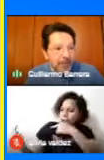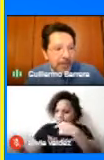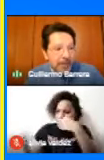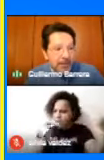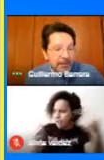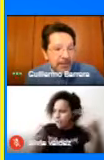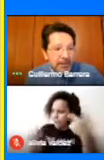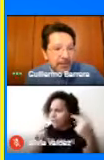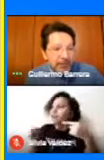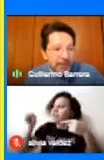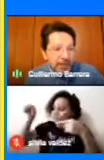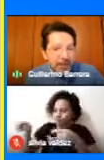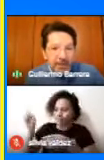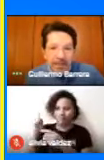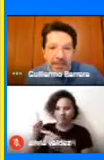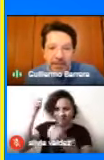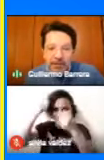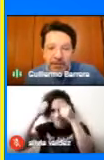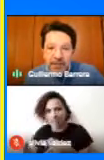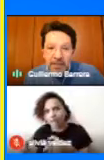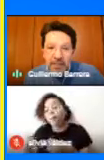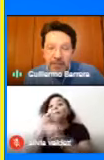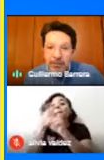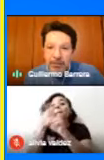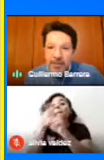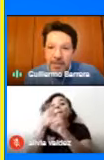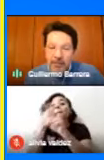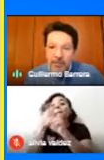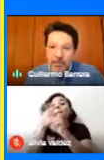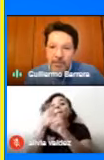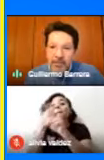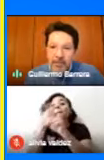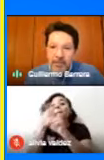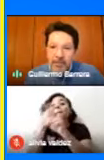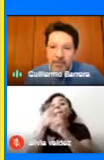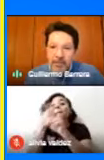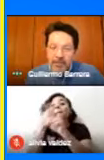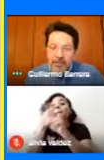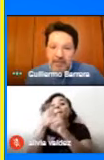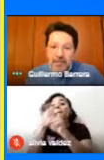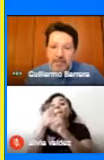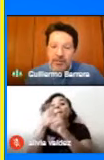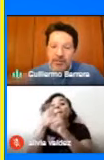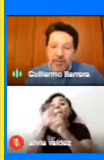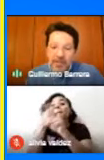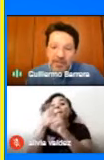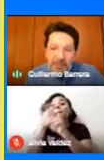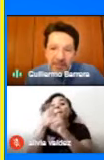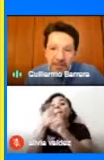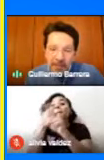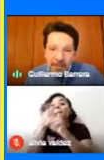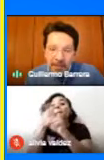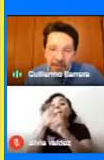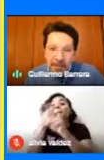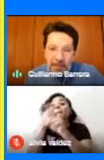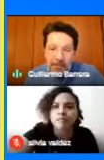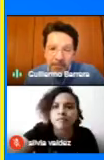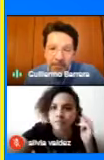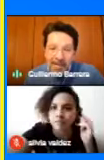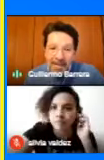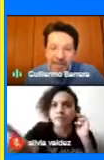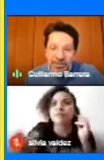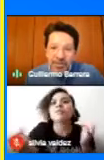Pero también surgen y se fortalecen los mecanismos de participación, que son todas estas herramientas que